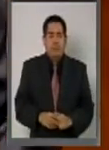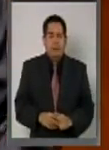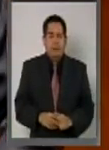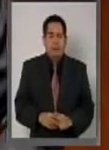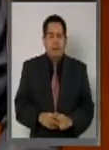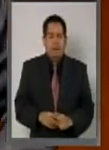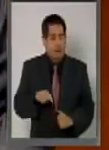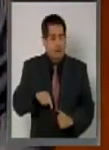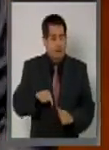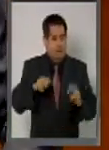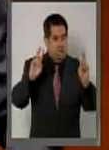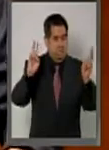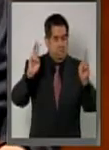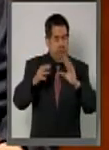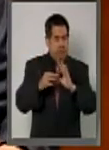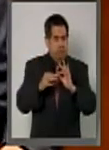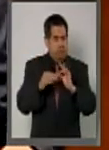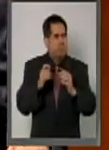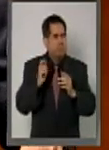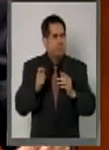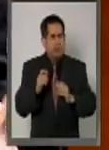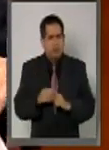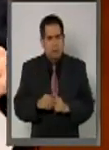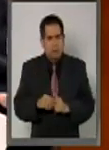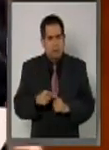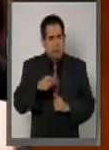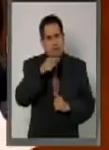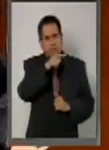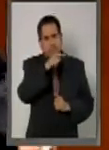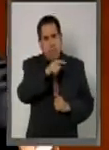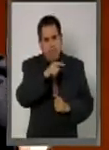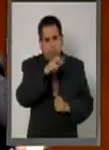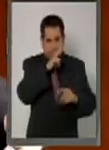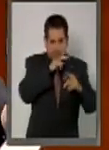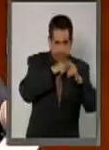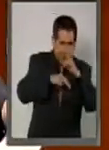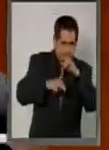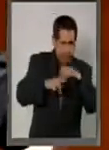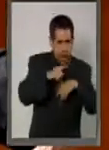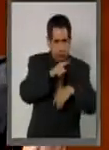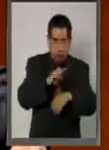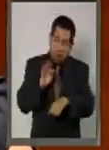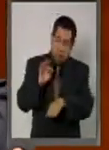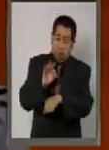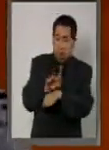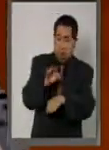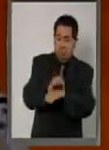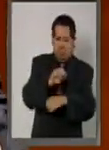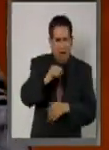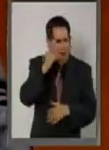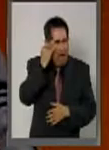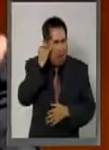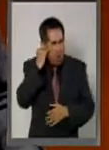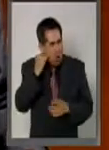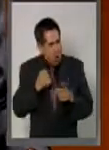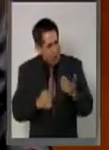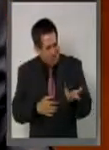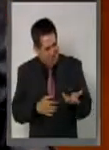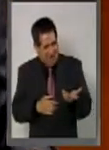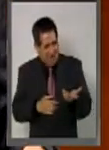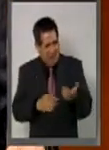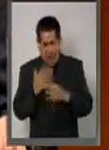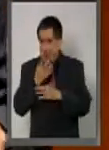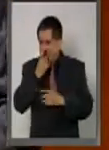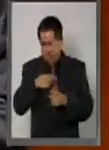Aquí se tocó el tema de que estaba usted muy preocupado por defender a Japón, si lo